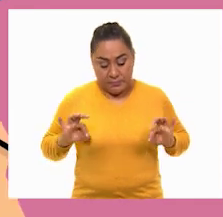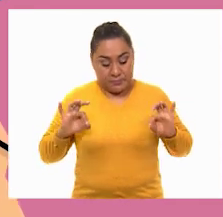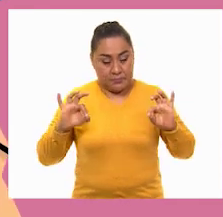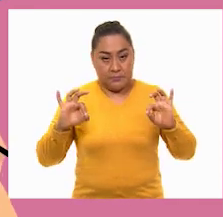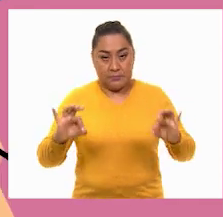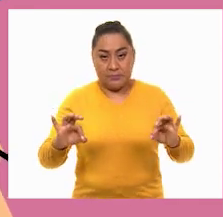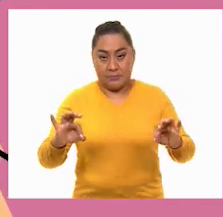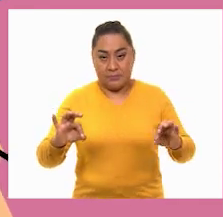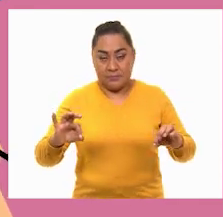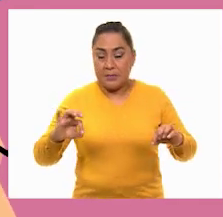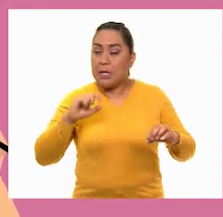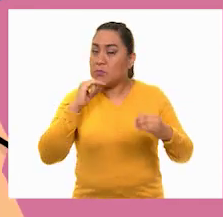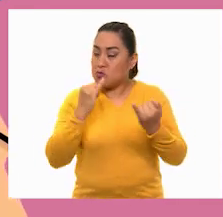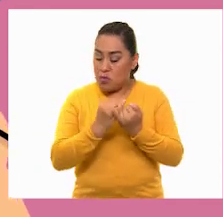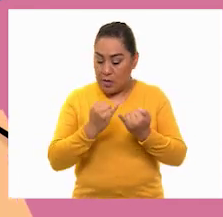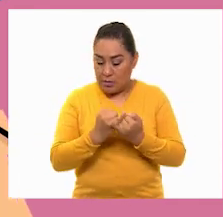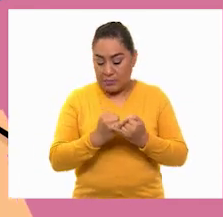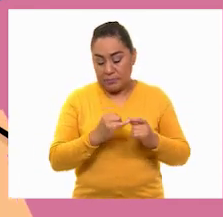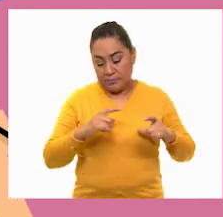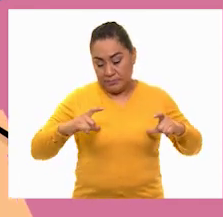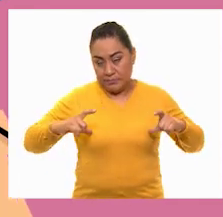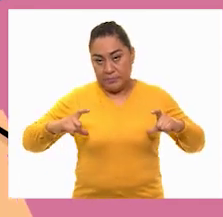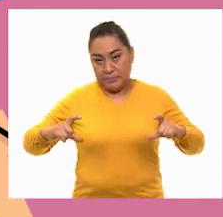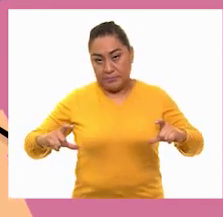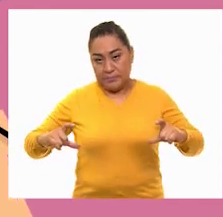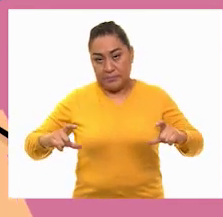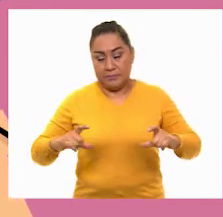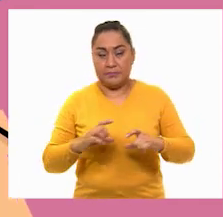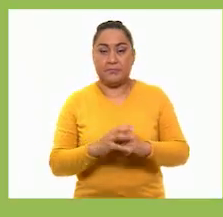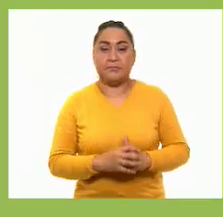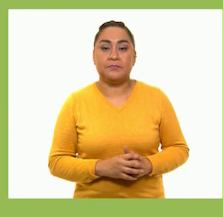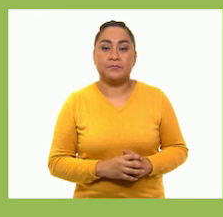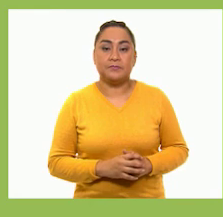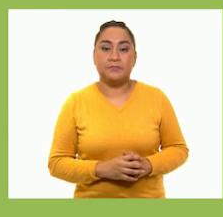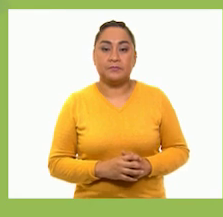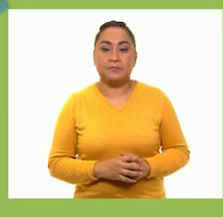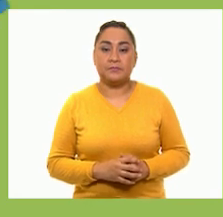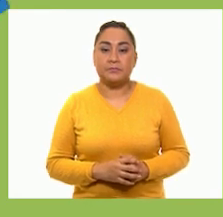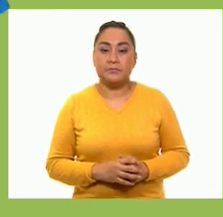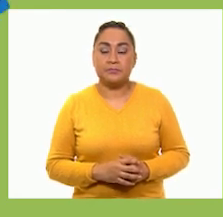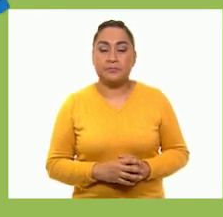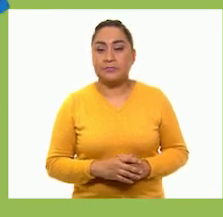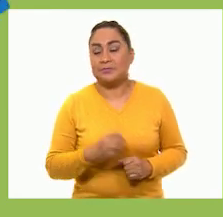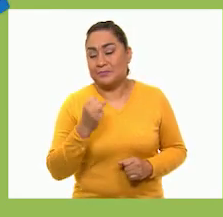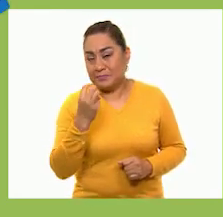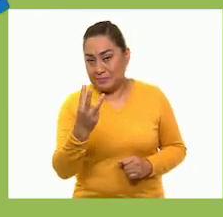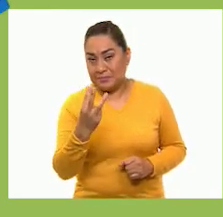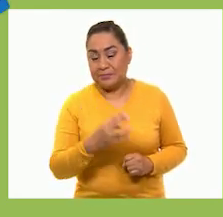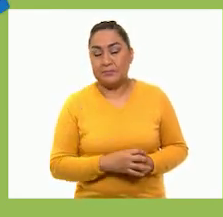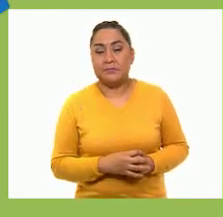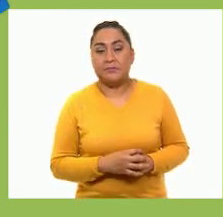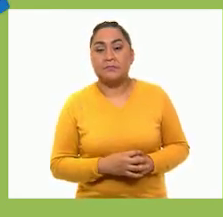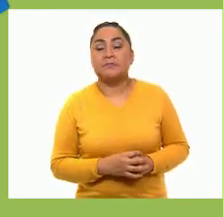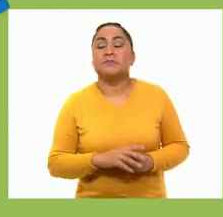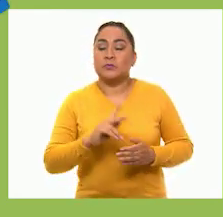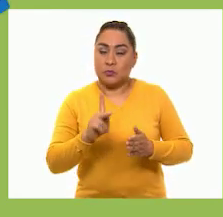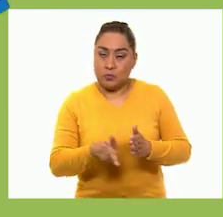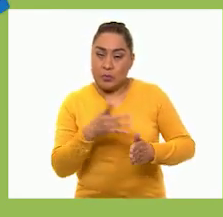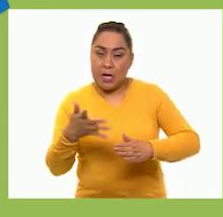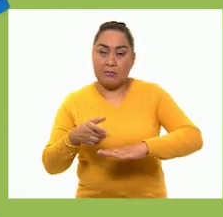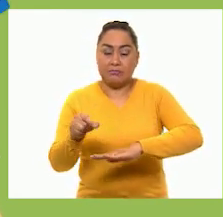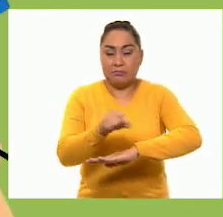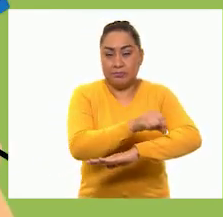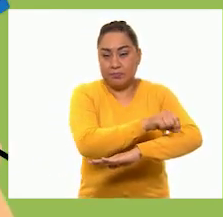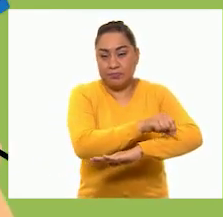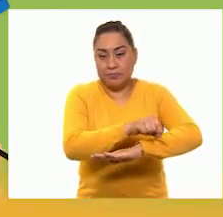arriba. Repite el paso anterior del otro lado de la playera. 3. Traza la línea